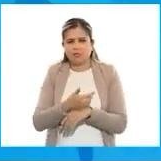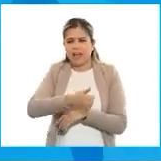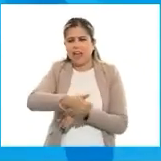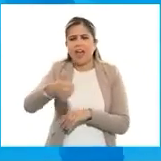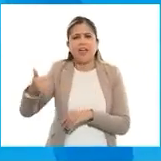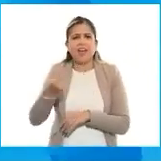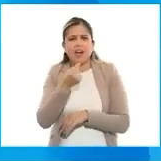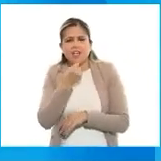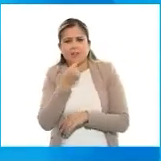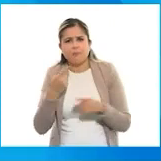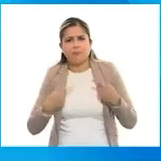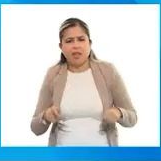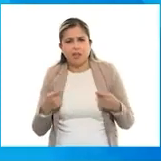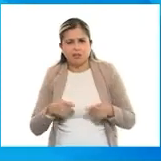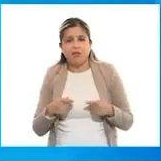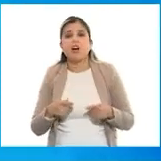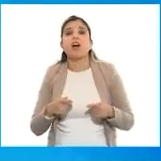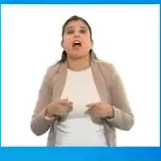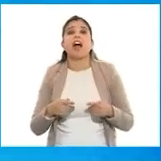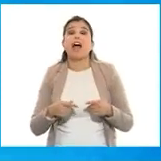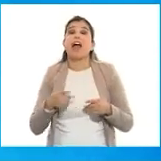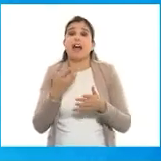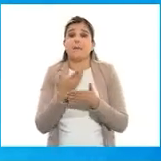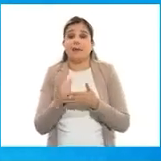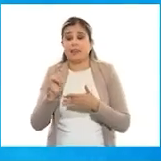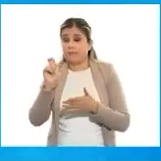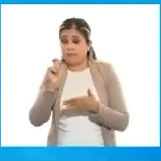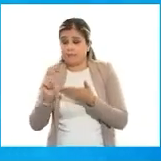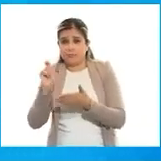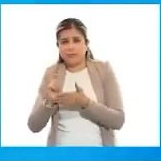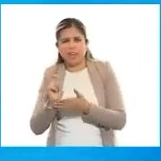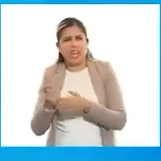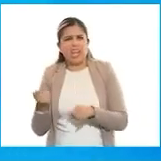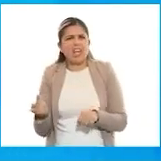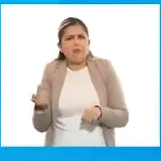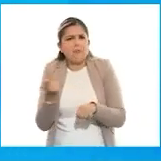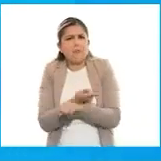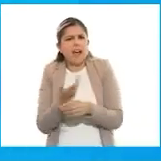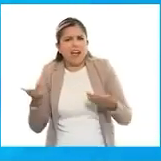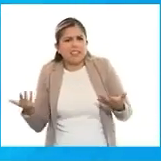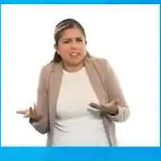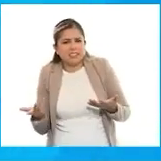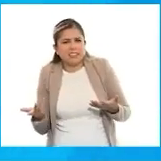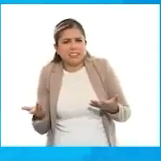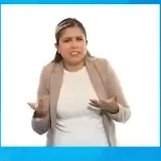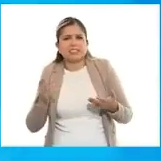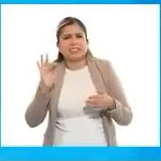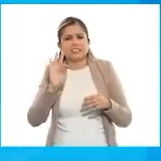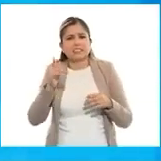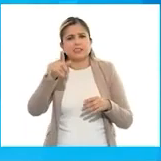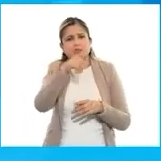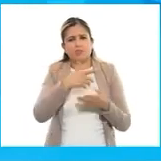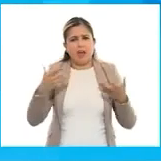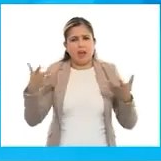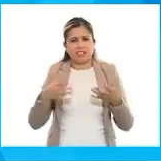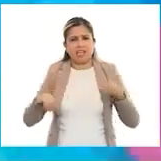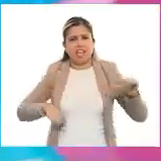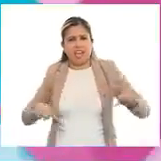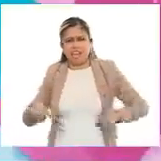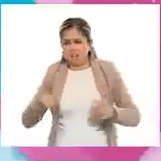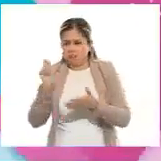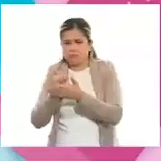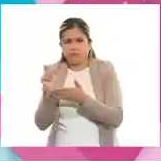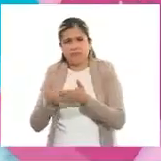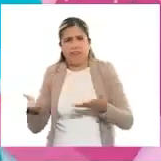niño. Y además vamos a anotar qué pasaría si no realizara su actividad o si no lo